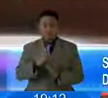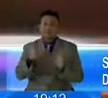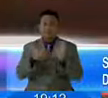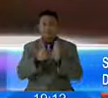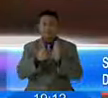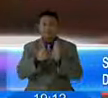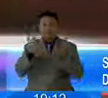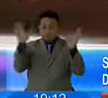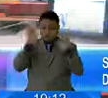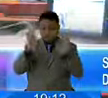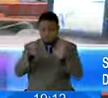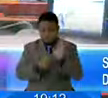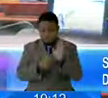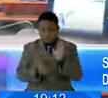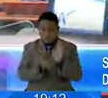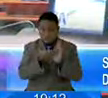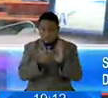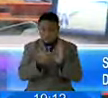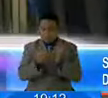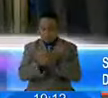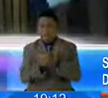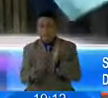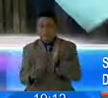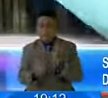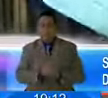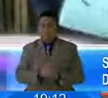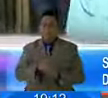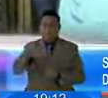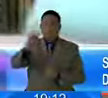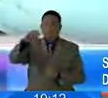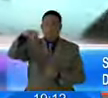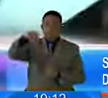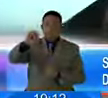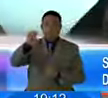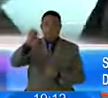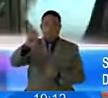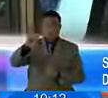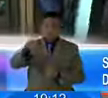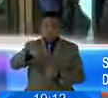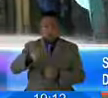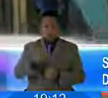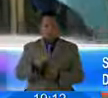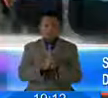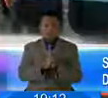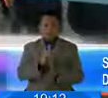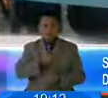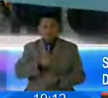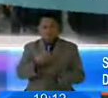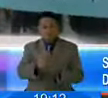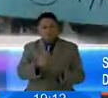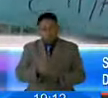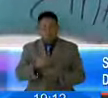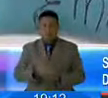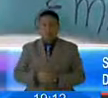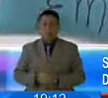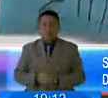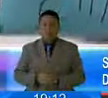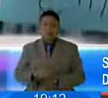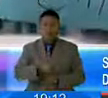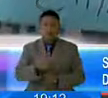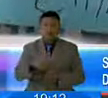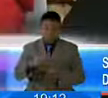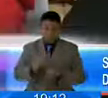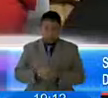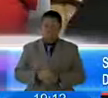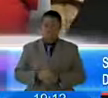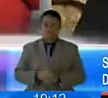servicio eléctrico en la planilla de luz se eliminaron. En Maceo, ante esto, presentó un recurso de amparo. Sin embargo, este no fue